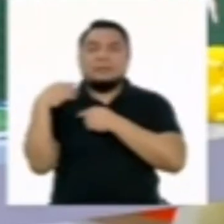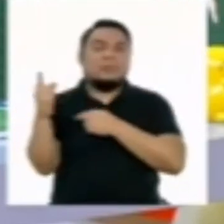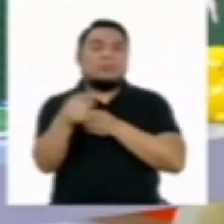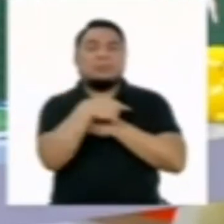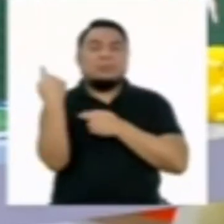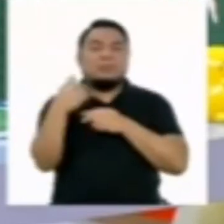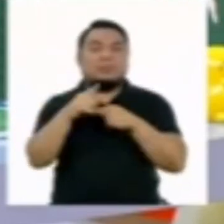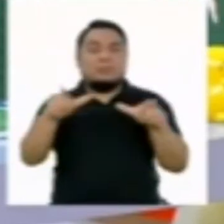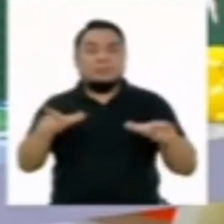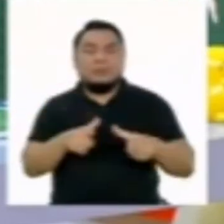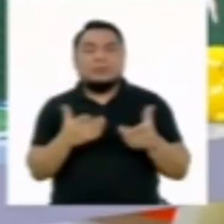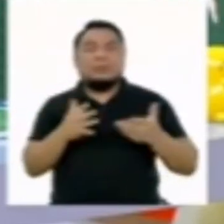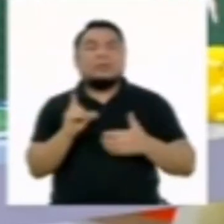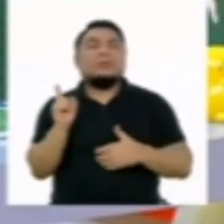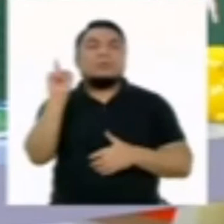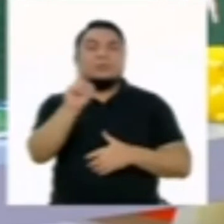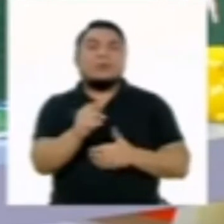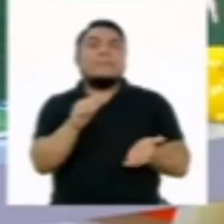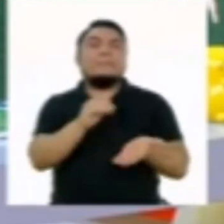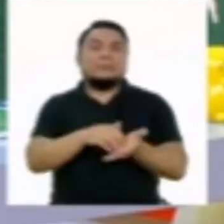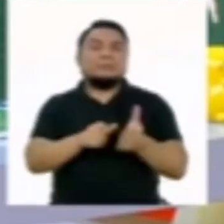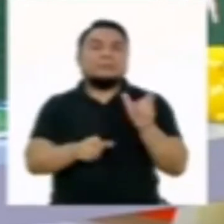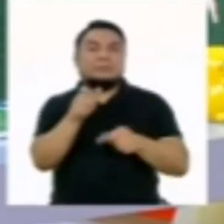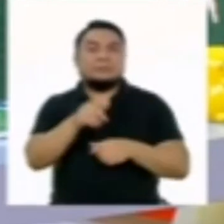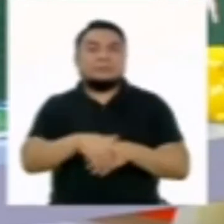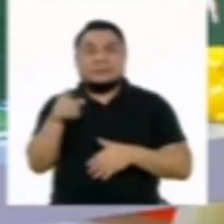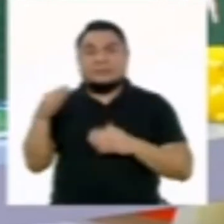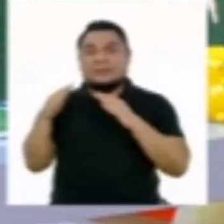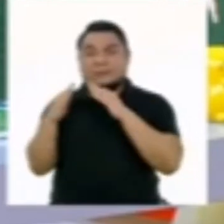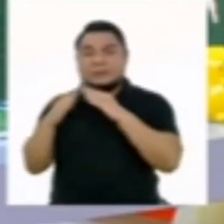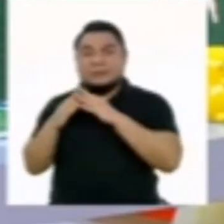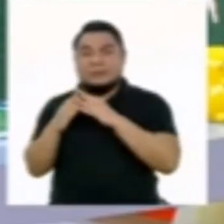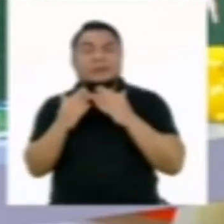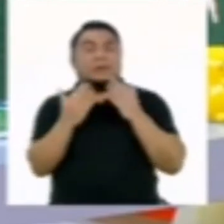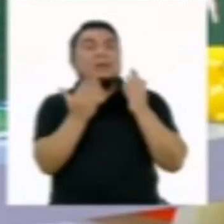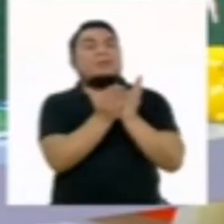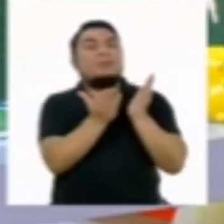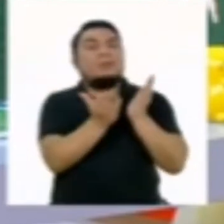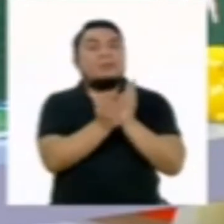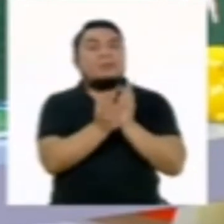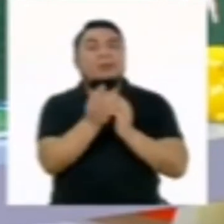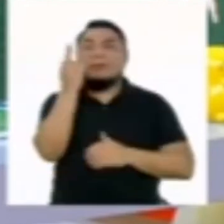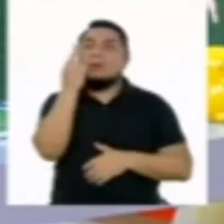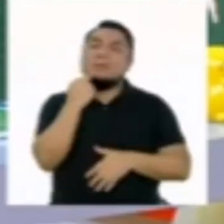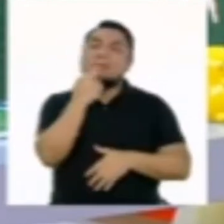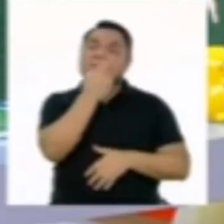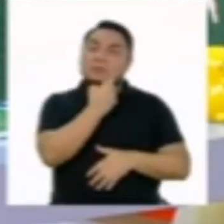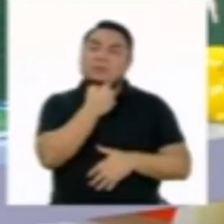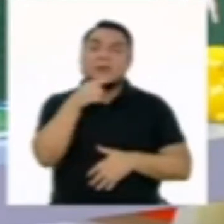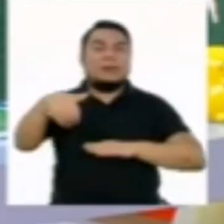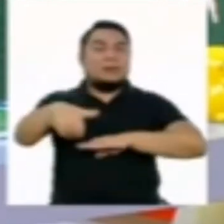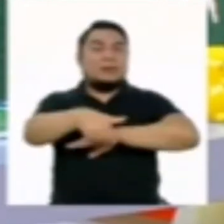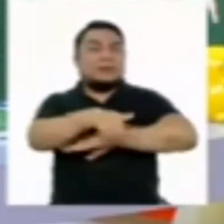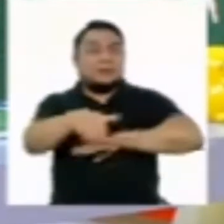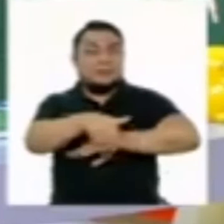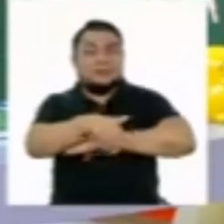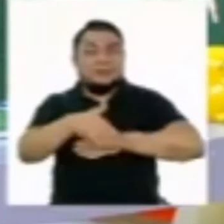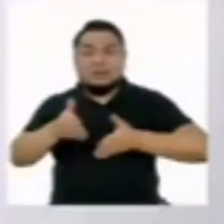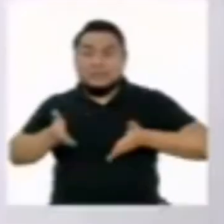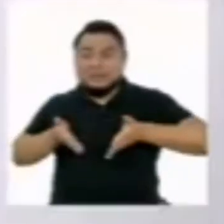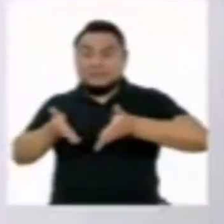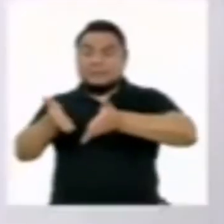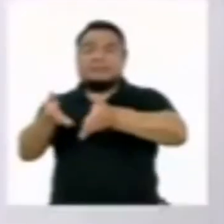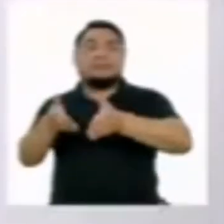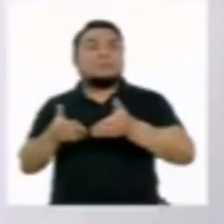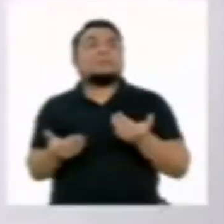todos los espacios donde nos encontremos con más gente. En la casa, en el colegio, en los restaurantes y en la calle. Y las pistas